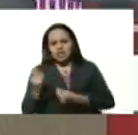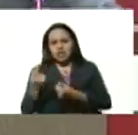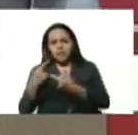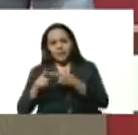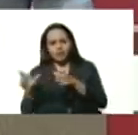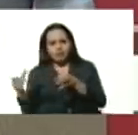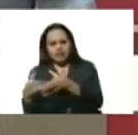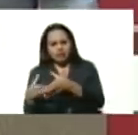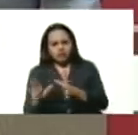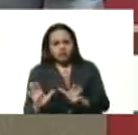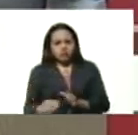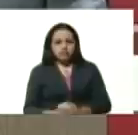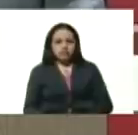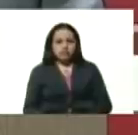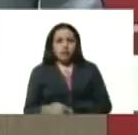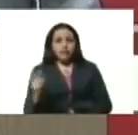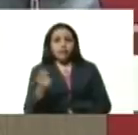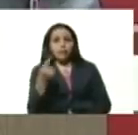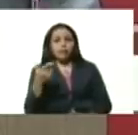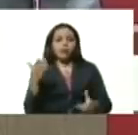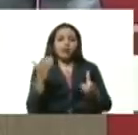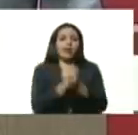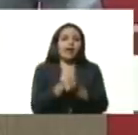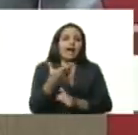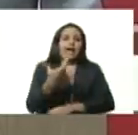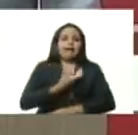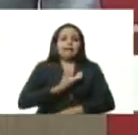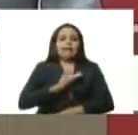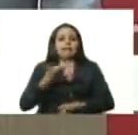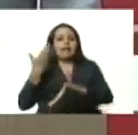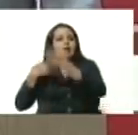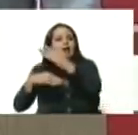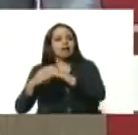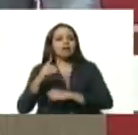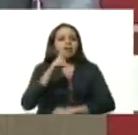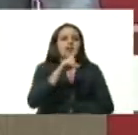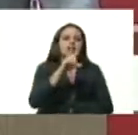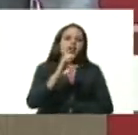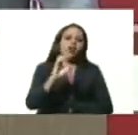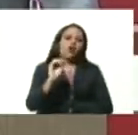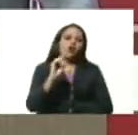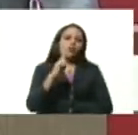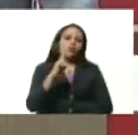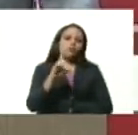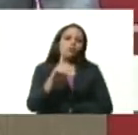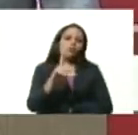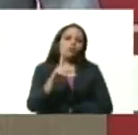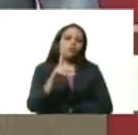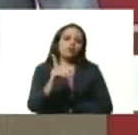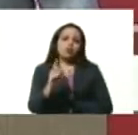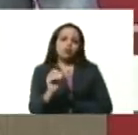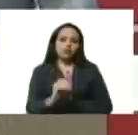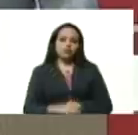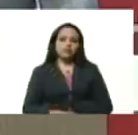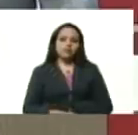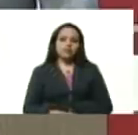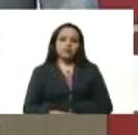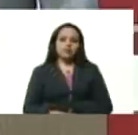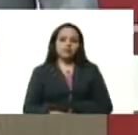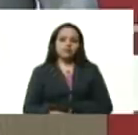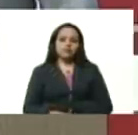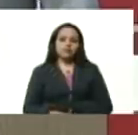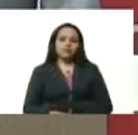a lo único a lo que ha logrado escalar Leopoldo López a ser alcalde de uno de los más pequeños municipios de